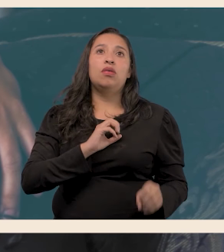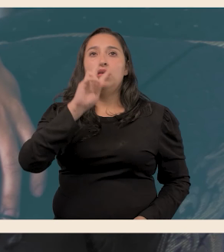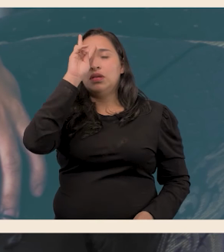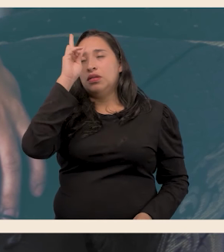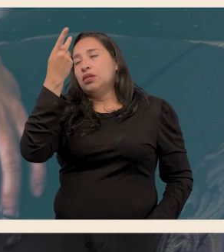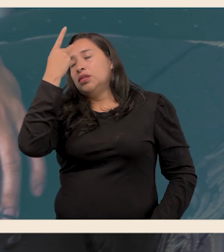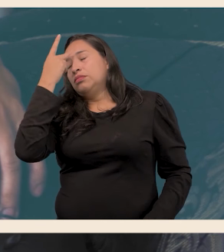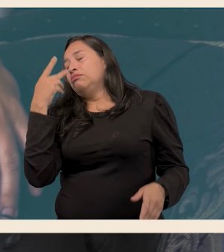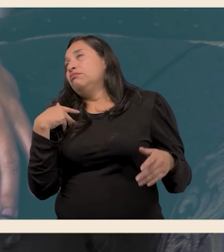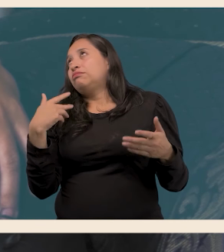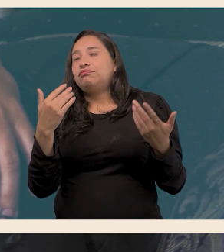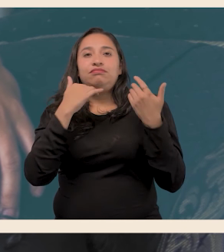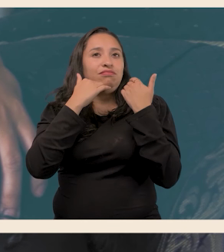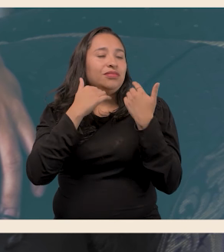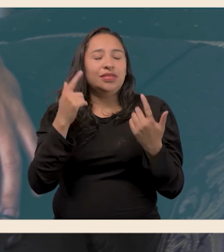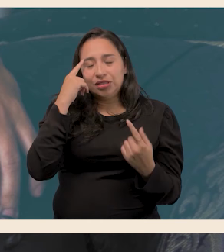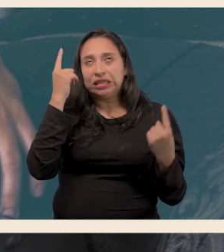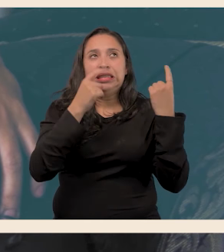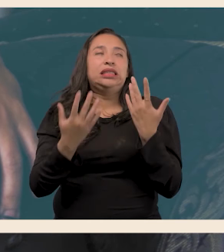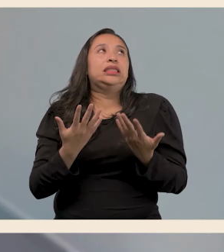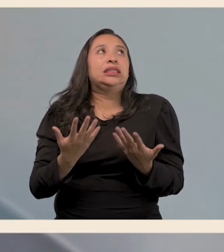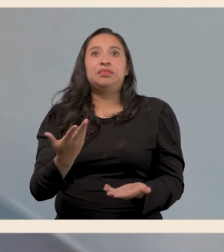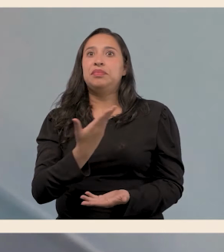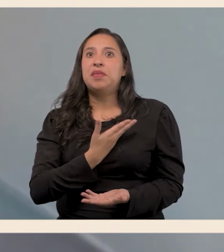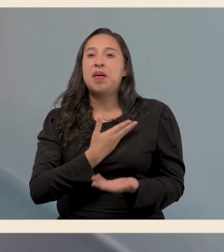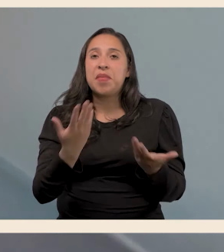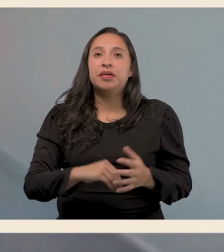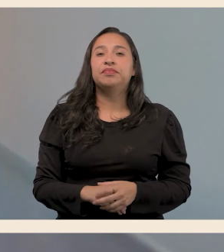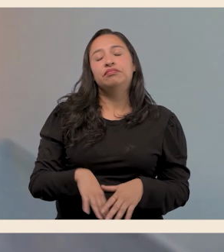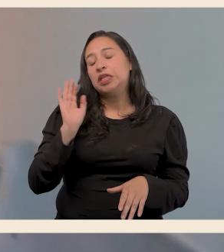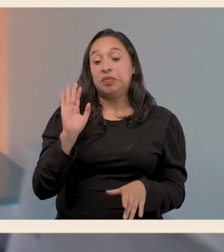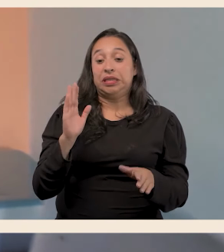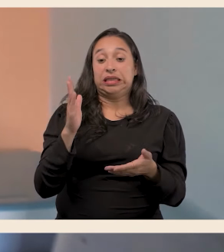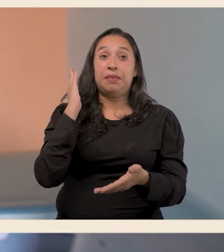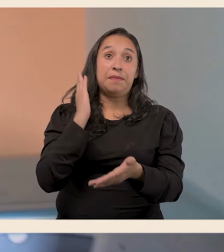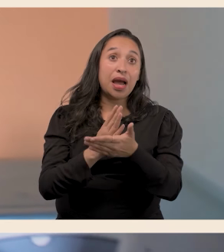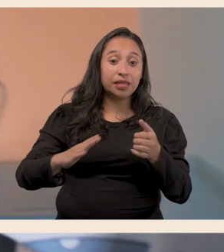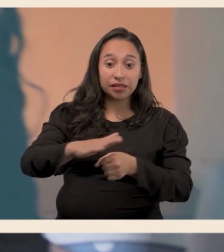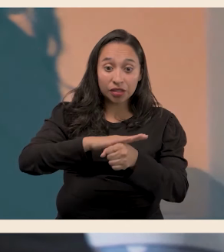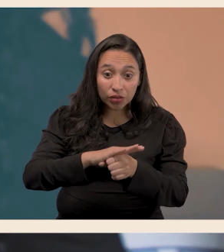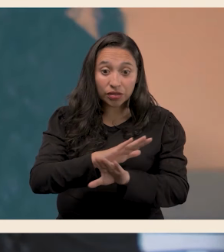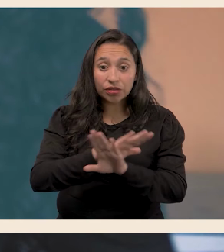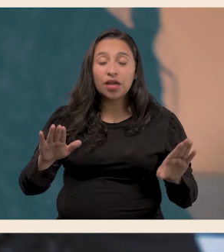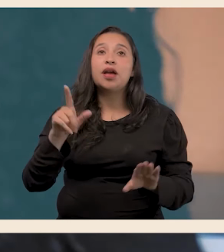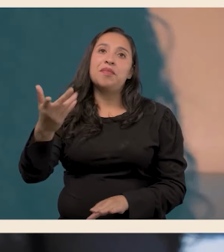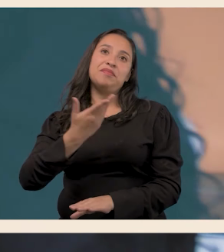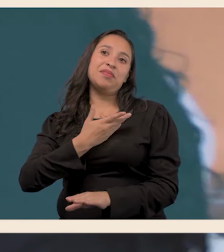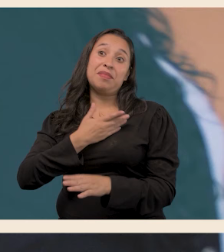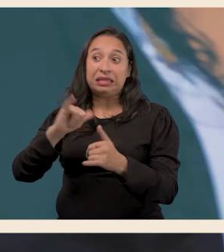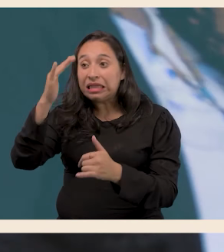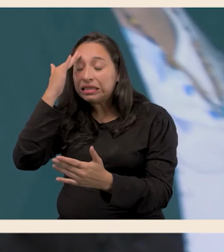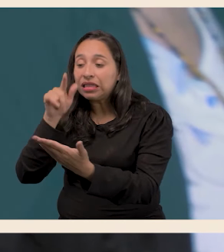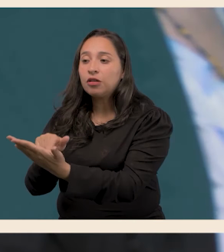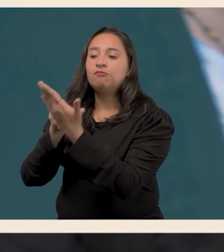mi mamá le diera un infarto, a mi mamá le diera un patatús, y yo decía, mi mamá. A pesar de eso, mi mamá fue la que más